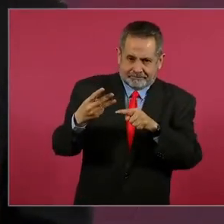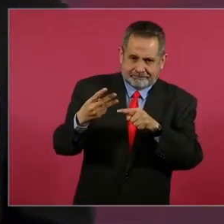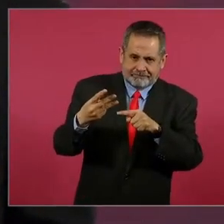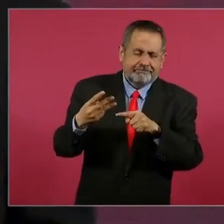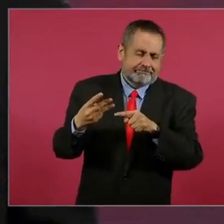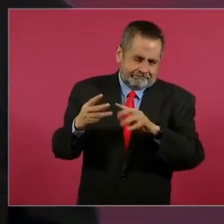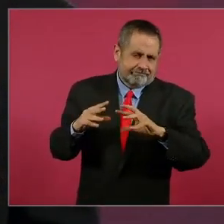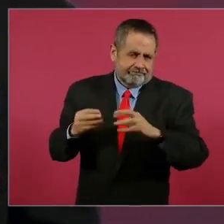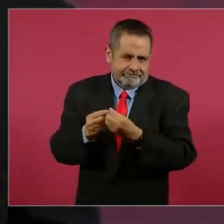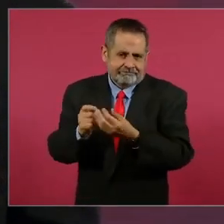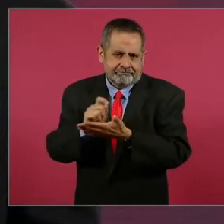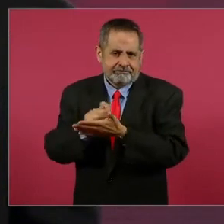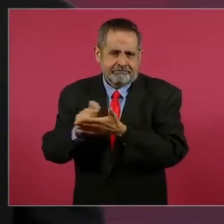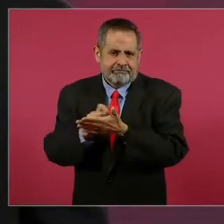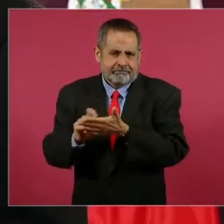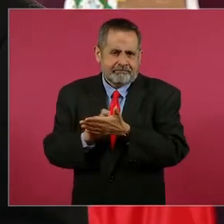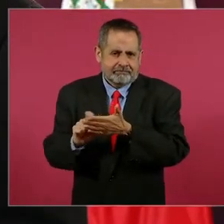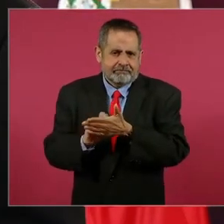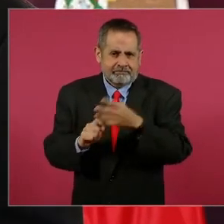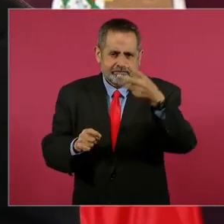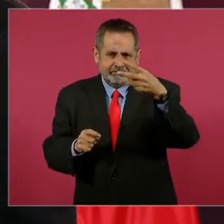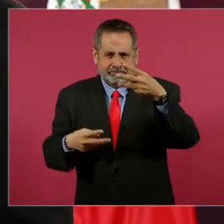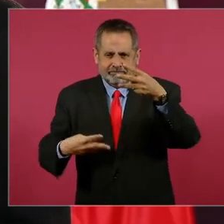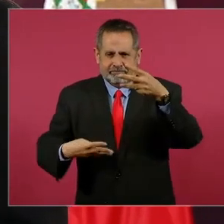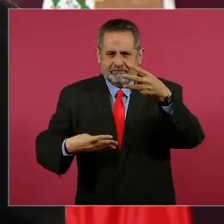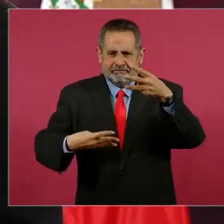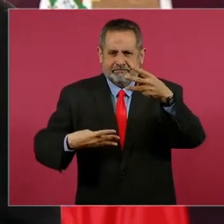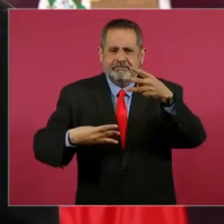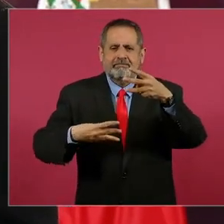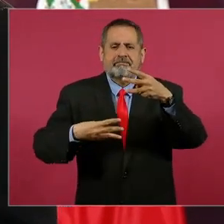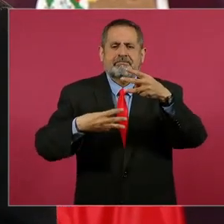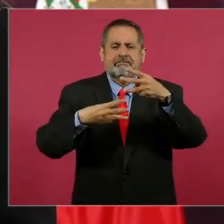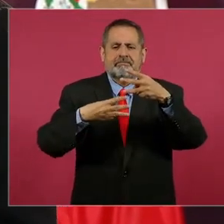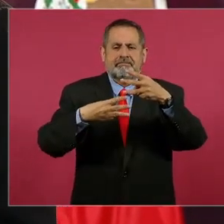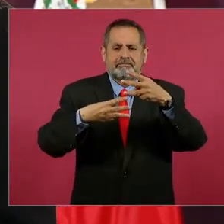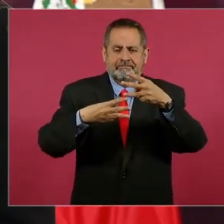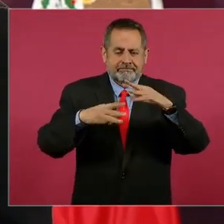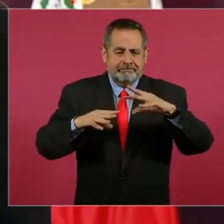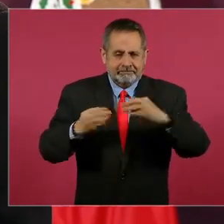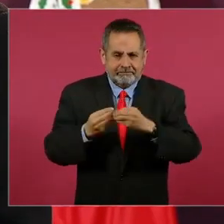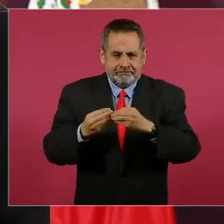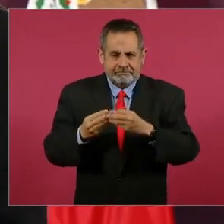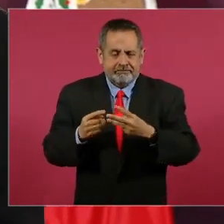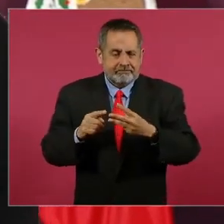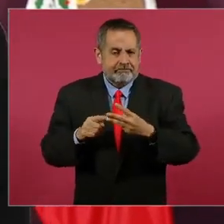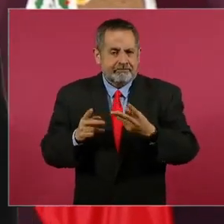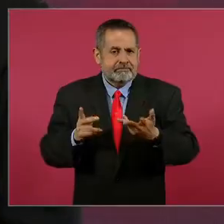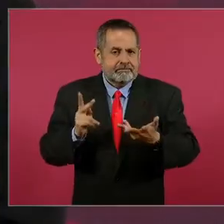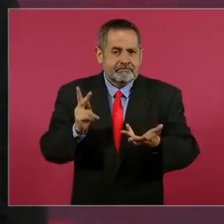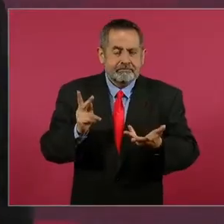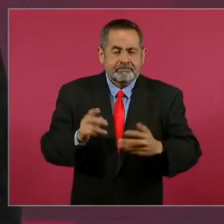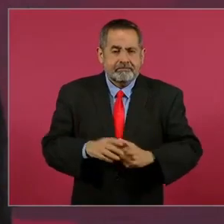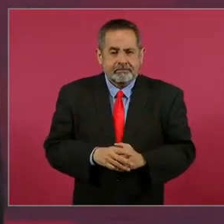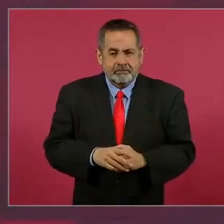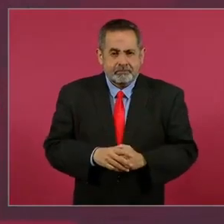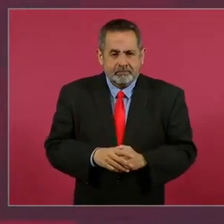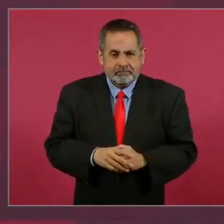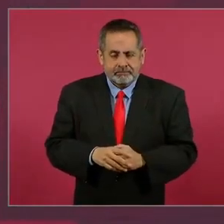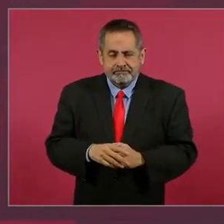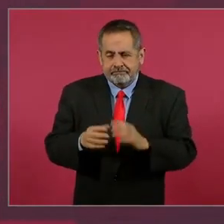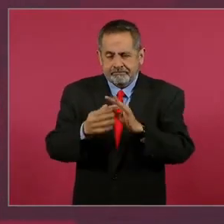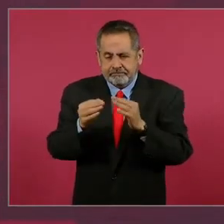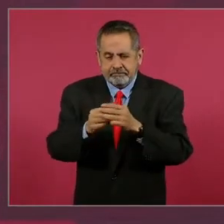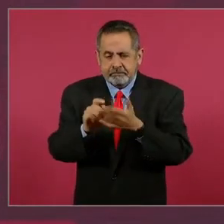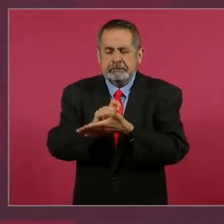hacer pues los otros 3 años, ¿no? Pero como no hay texto sin